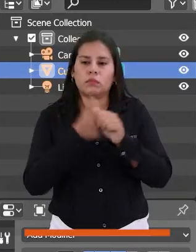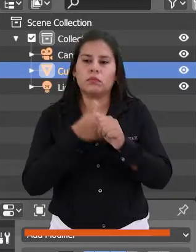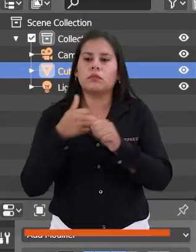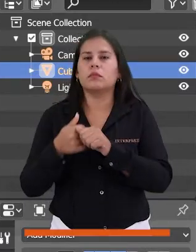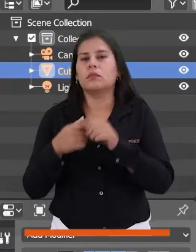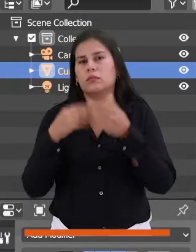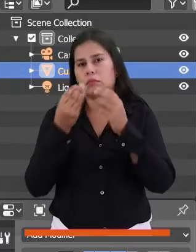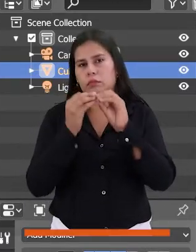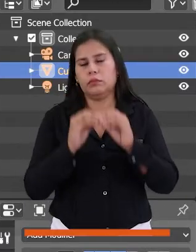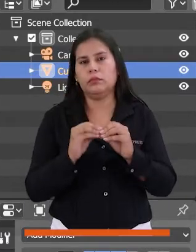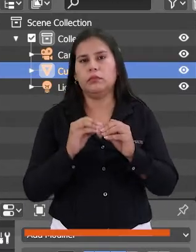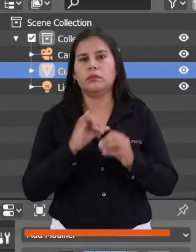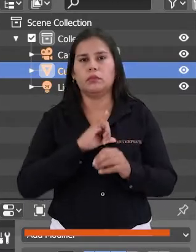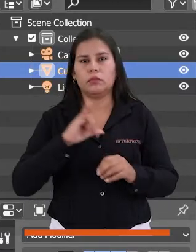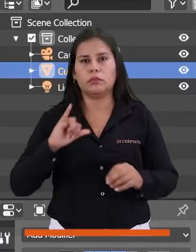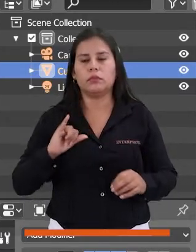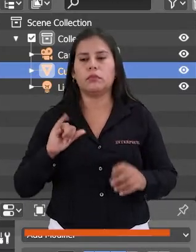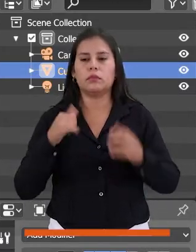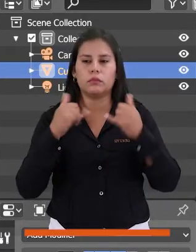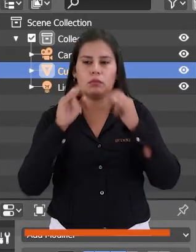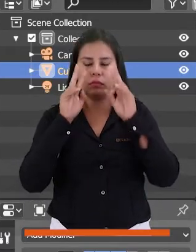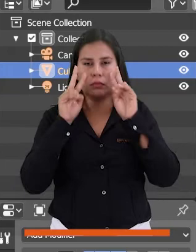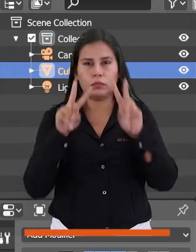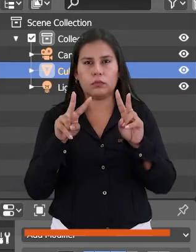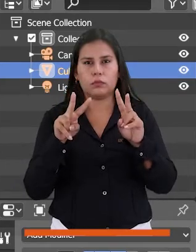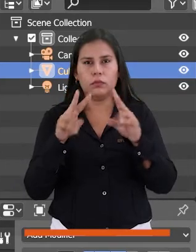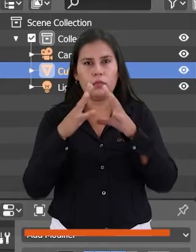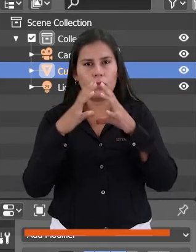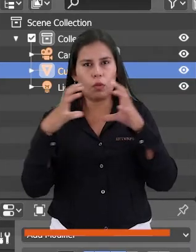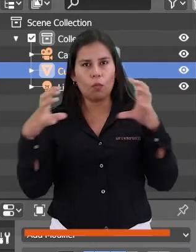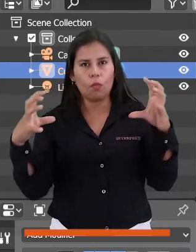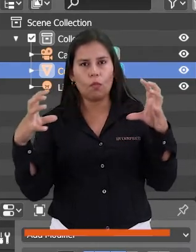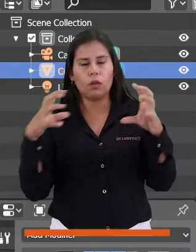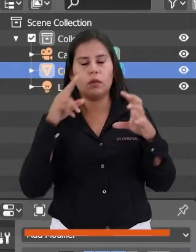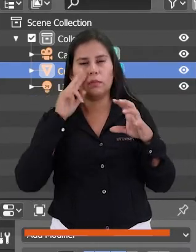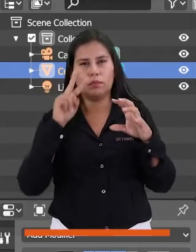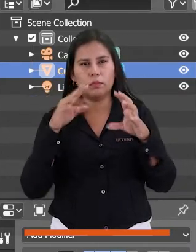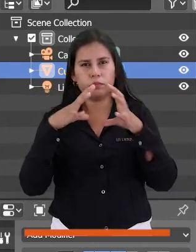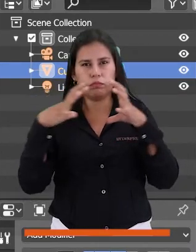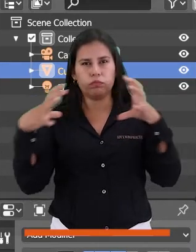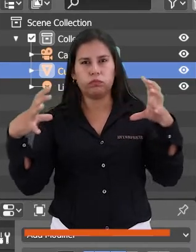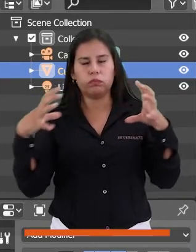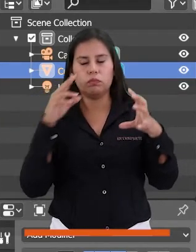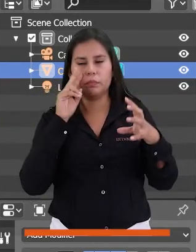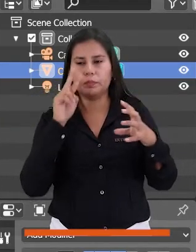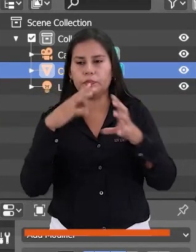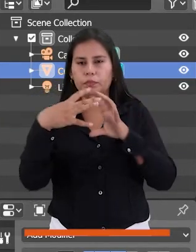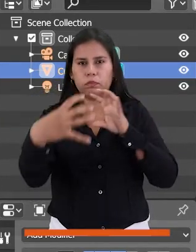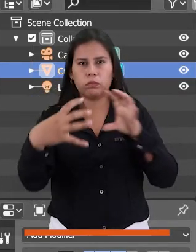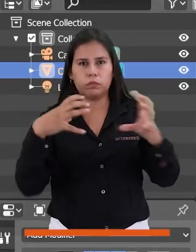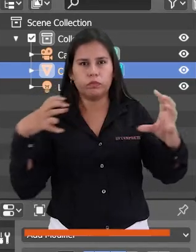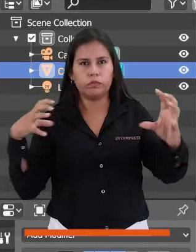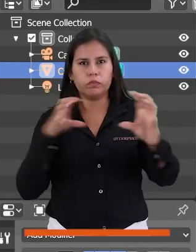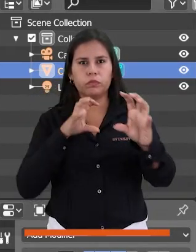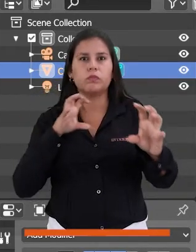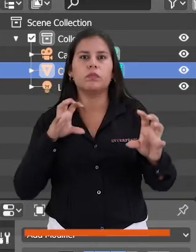individual. Entonces acá las tengo, vean lo que se está formando ahí, ¿sí?